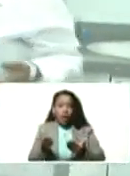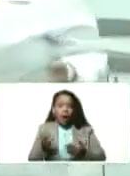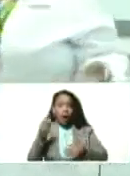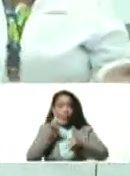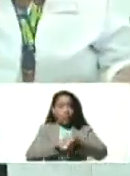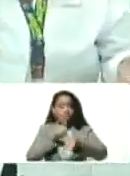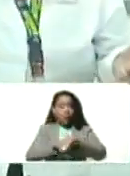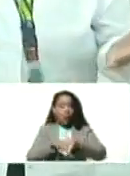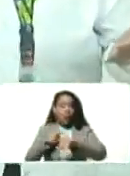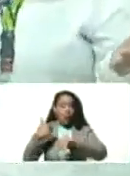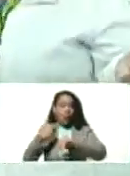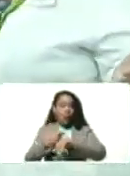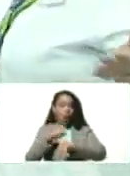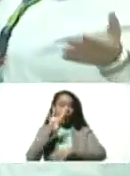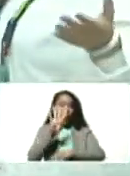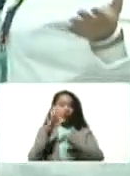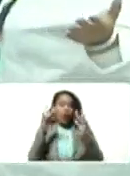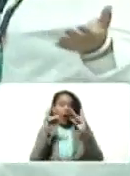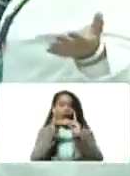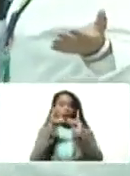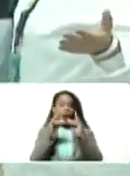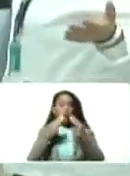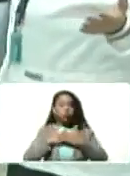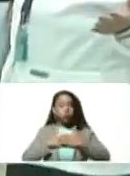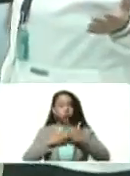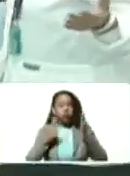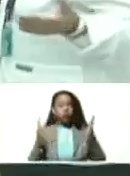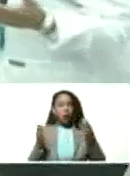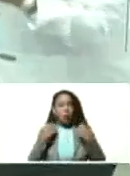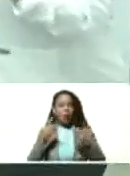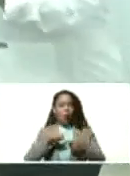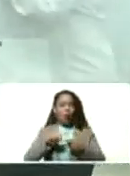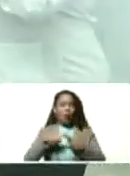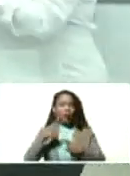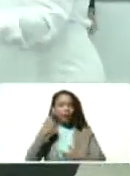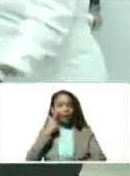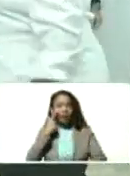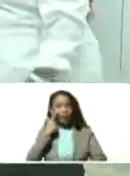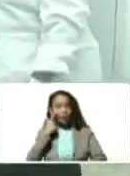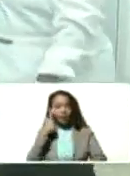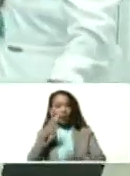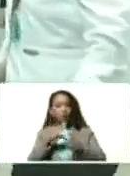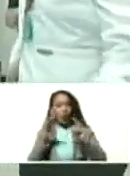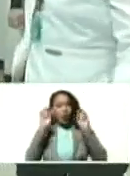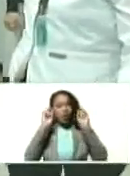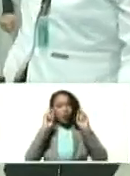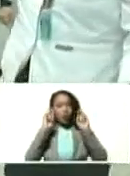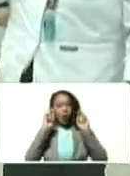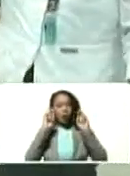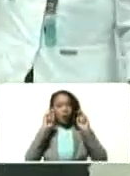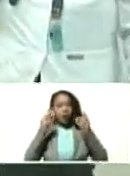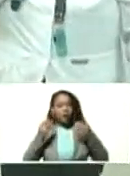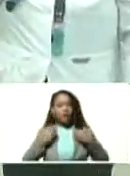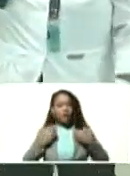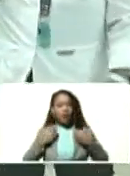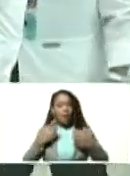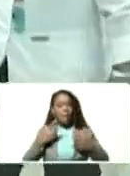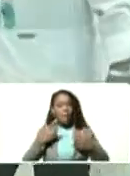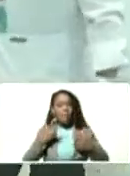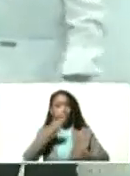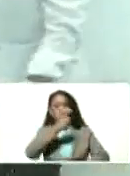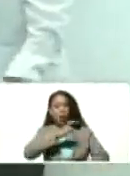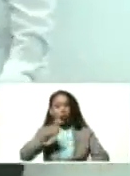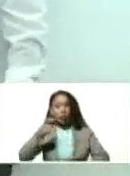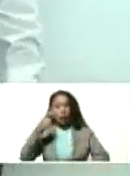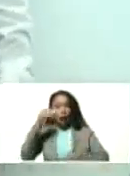parte de la anestesia. Son 4 camas que tenemos disponibles para entonces monitorear todo lo que son los signos vitales de los pacientes. Correcto. Y aquí le